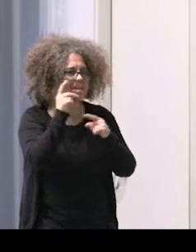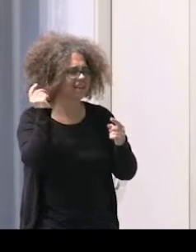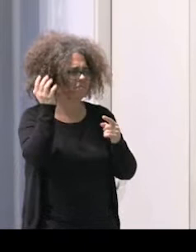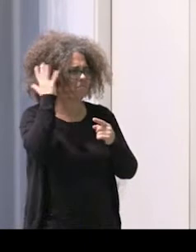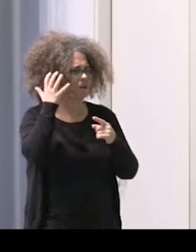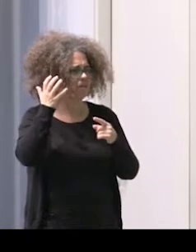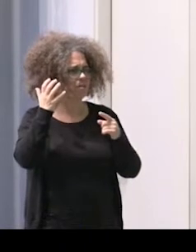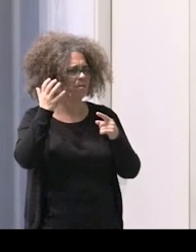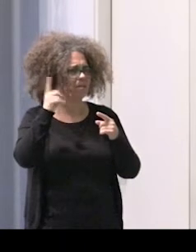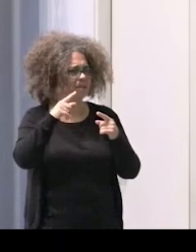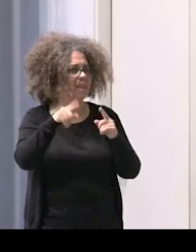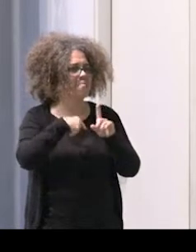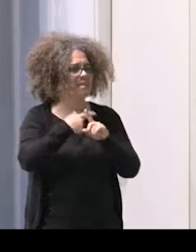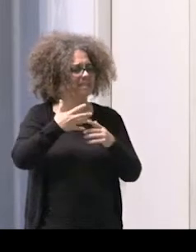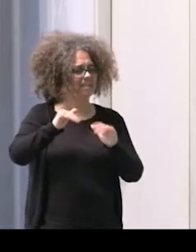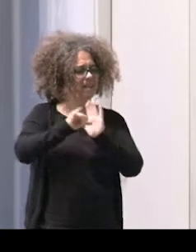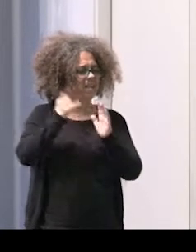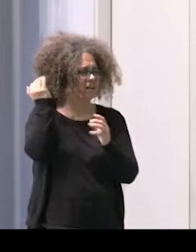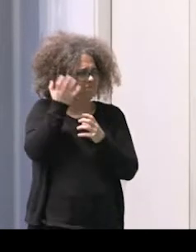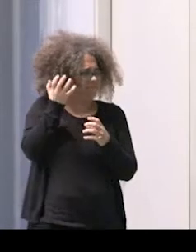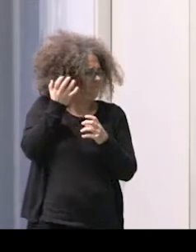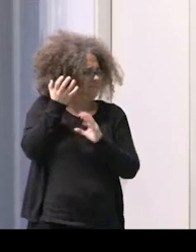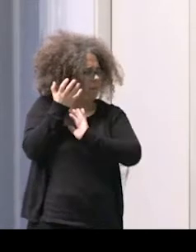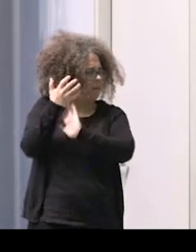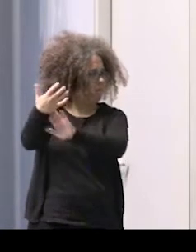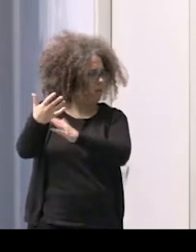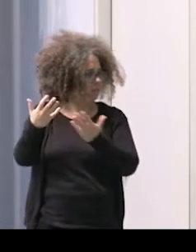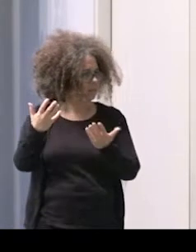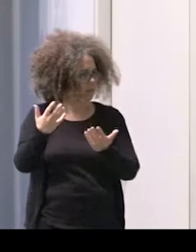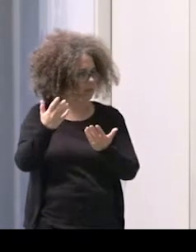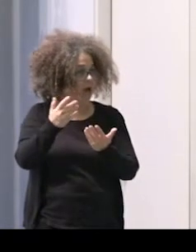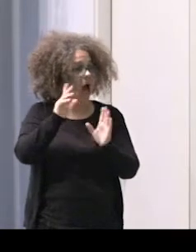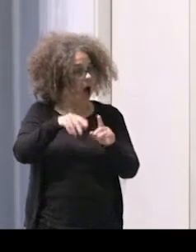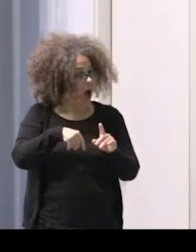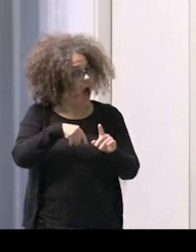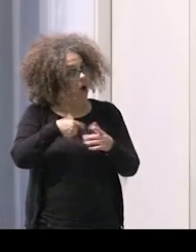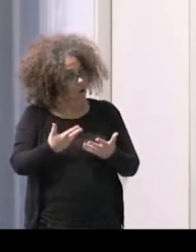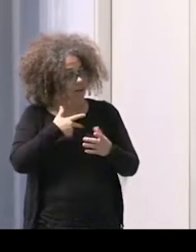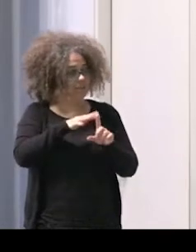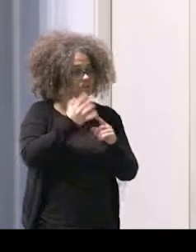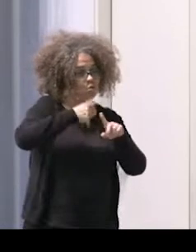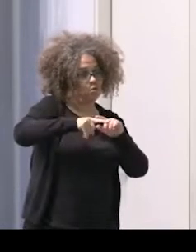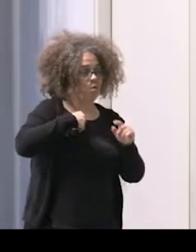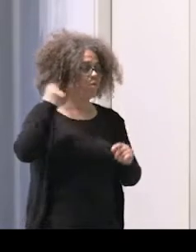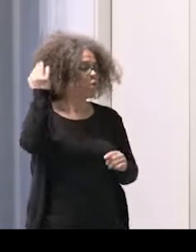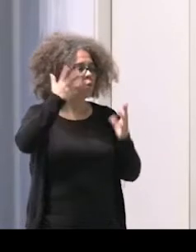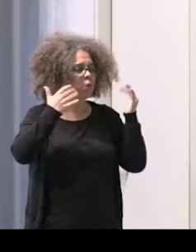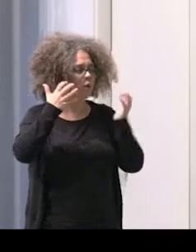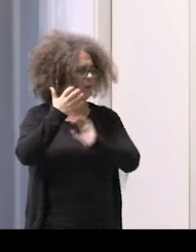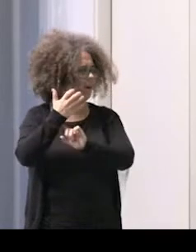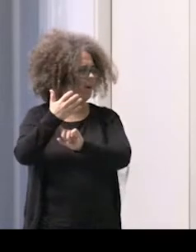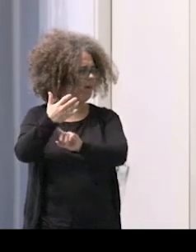molesta está próximo, la molestia es muy grande. Cuando separamos la fuente de molestia, digamos la máscara,